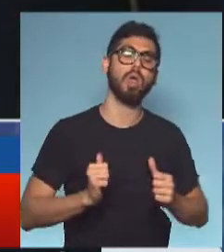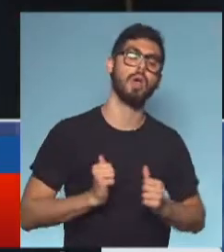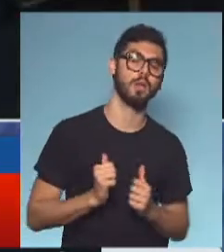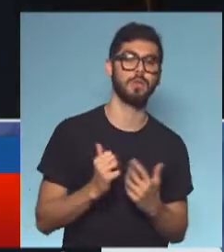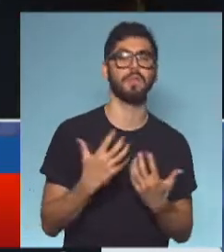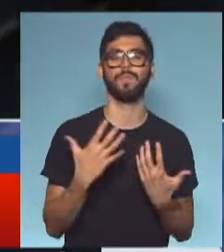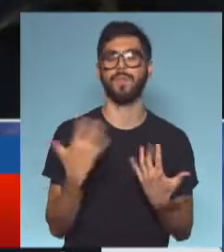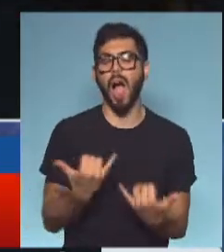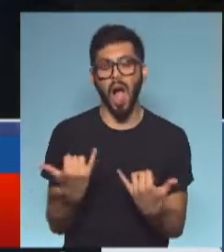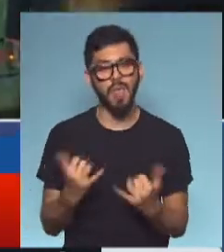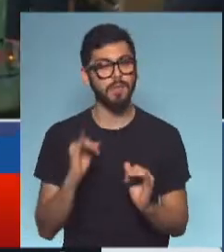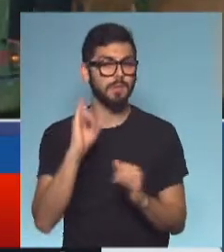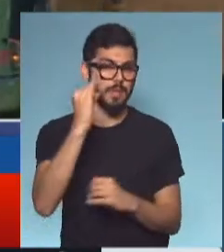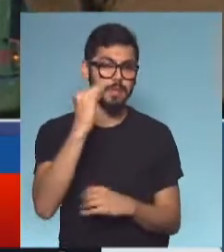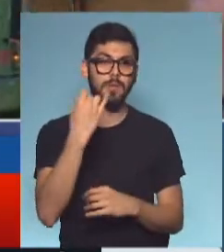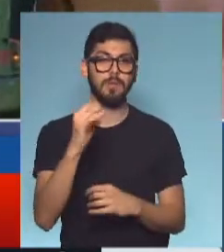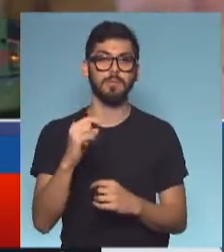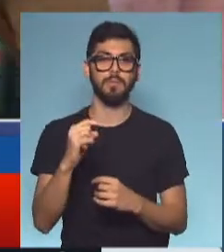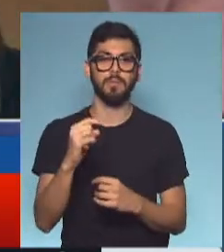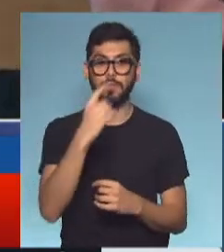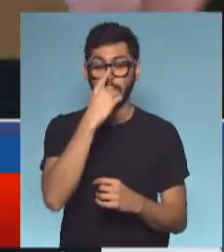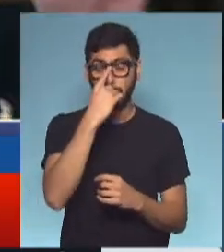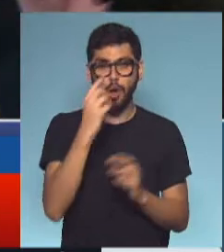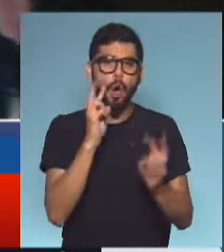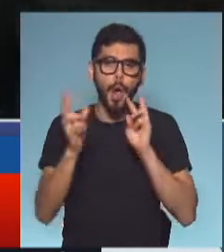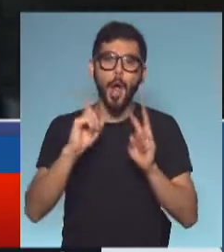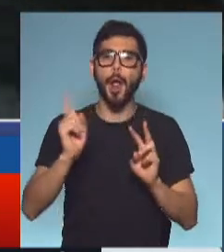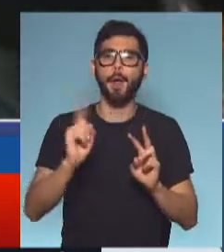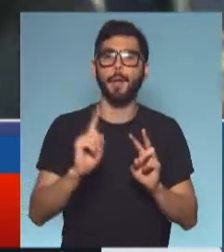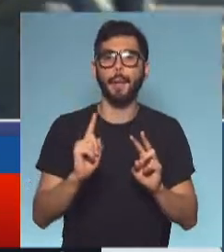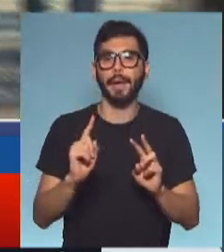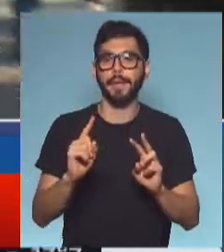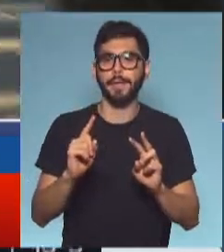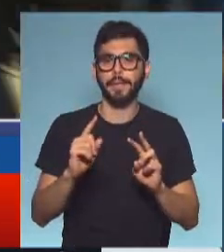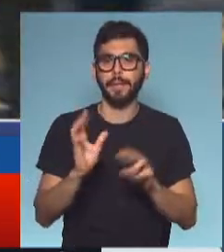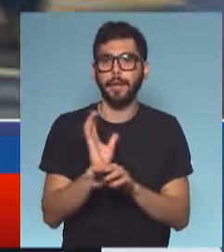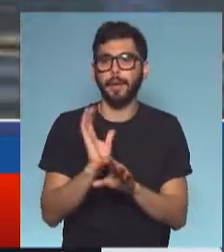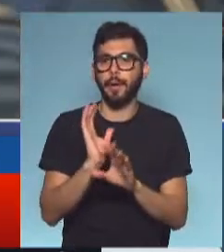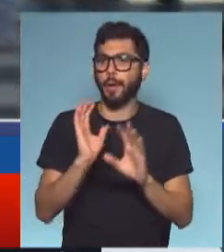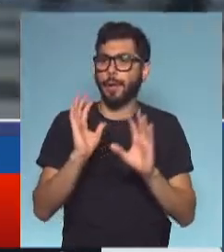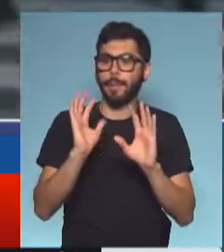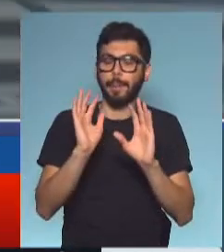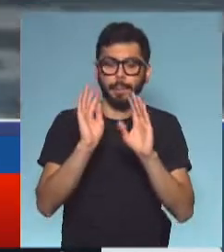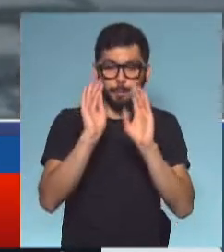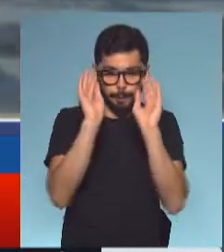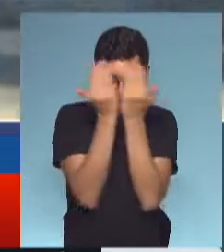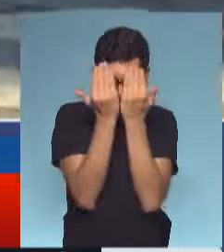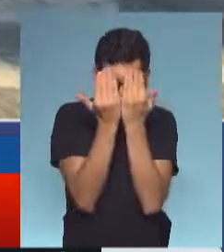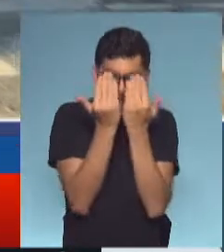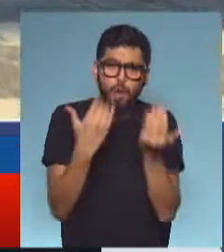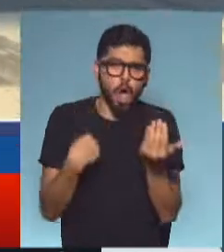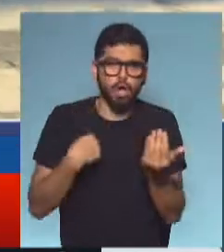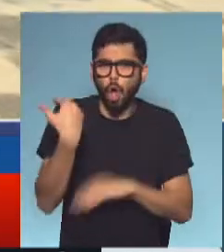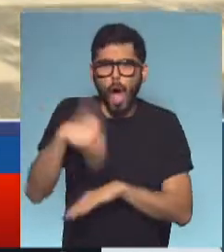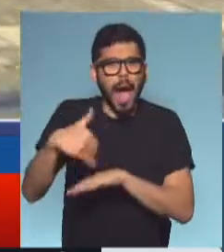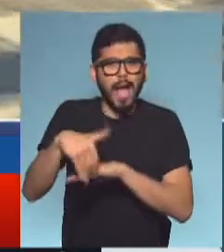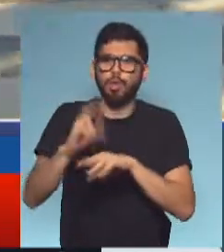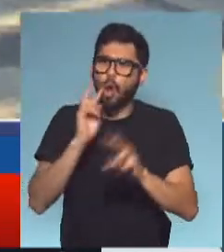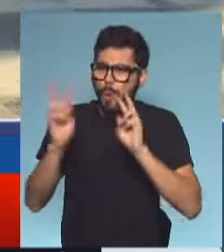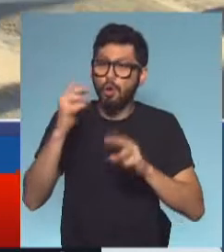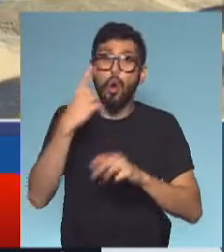yo lo veo también. Yo no es que vivo adentro de una copa de cristal. Yo circulo por la calle, yo vivo